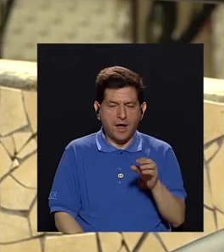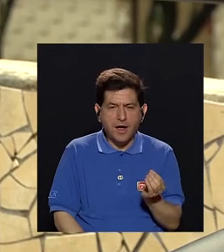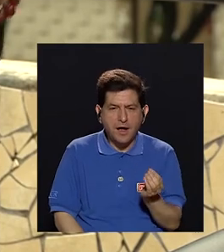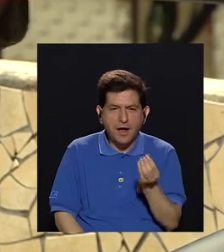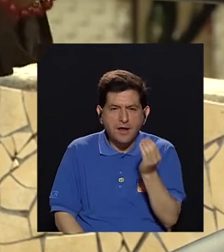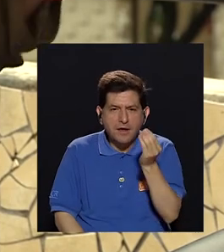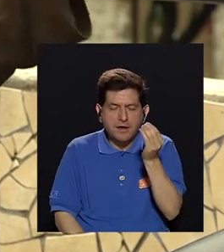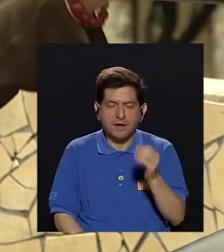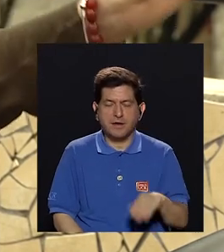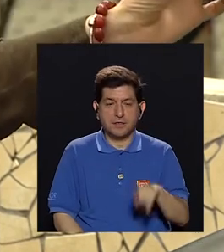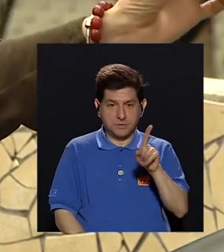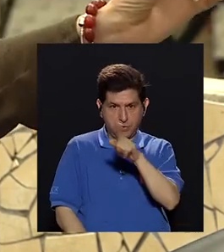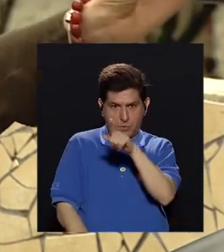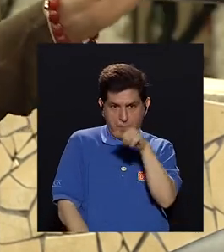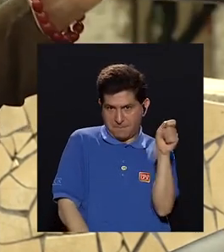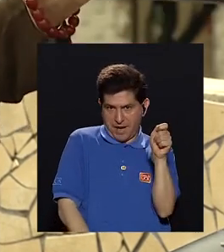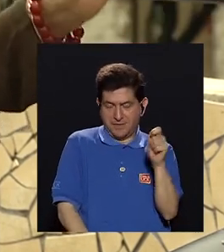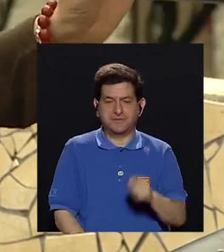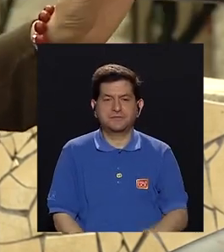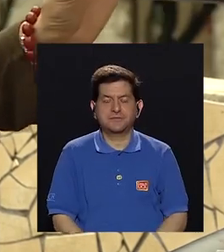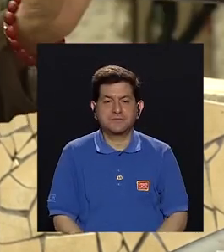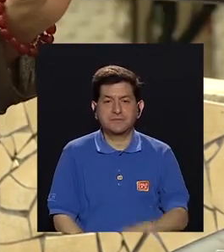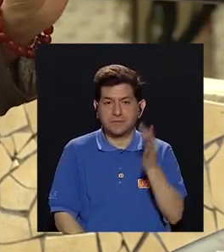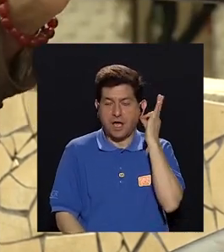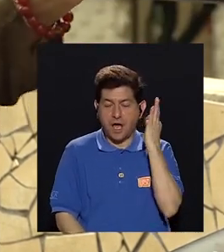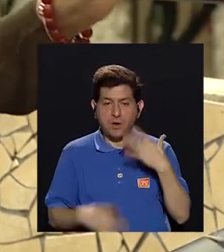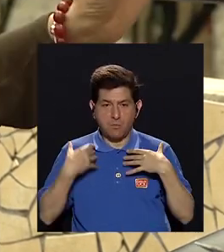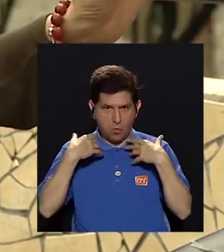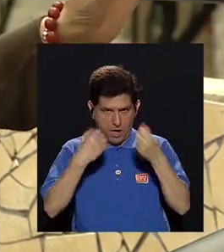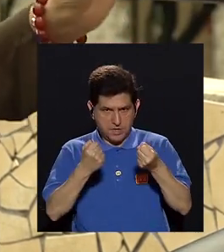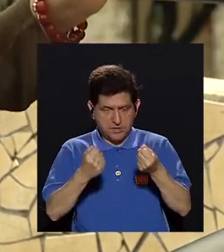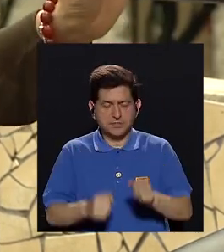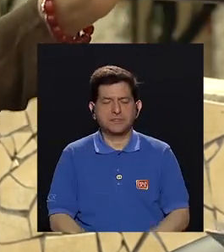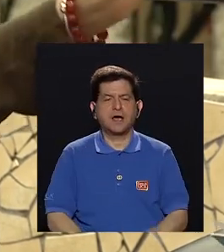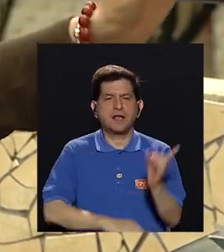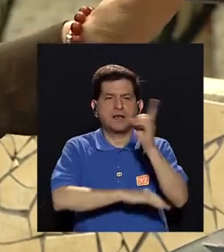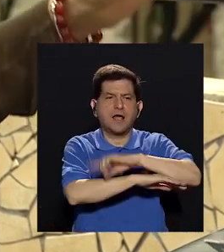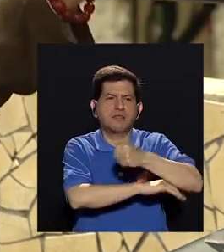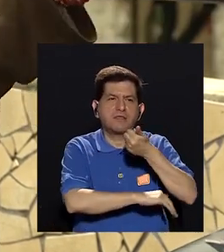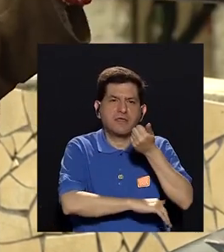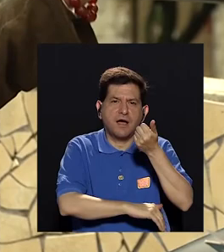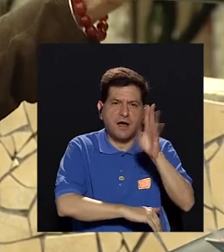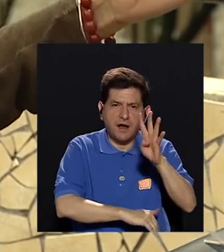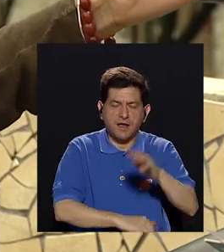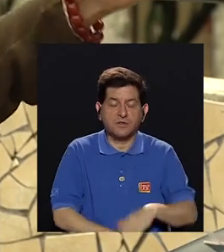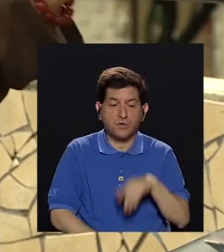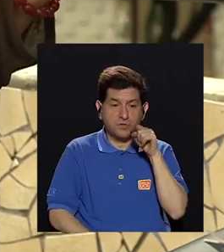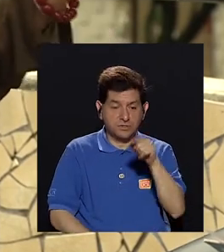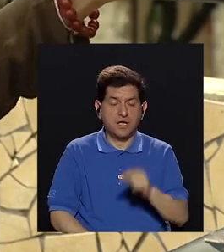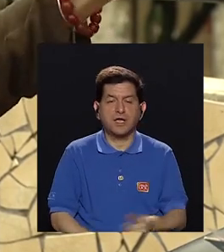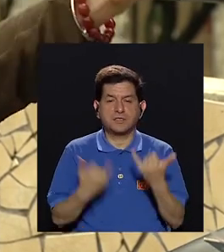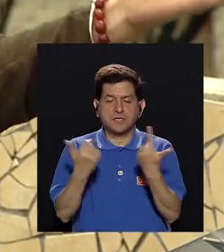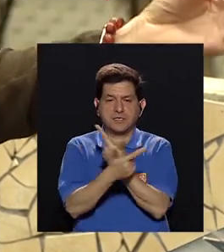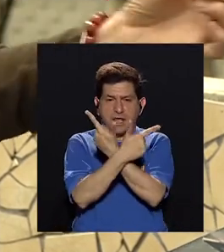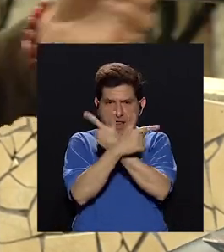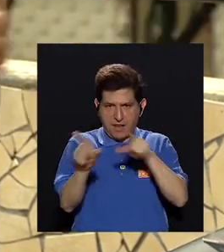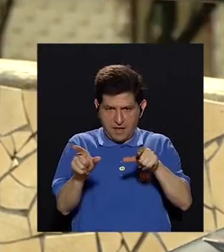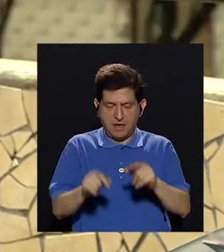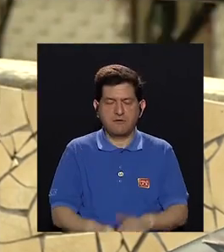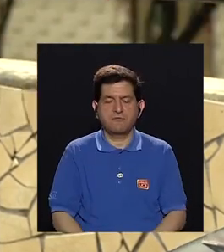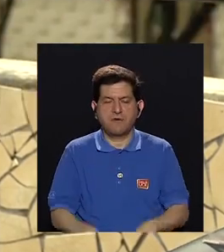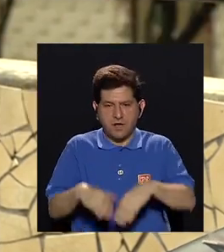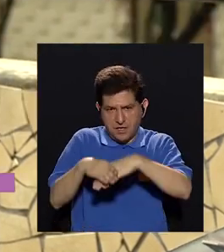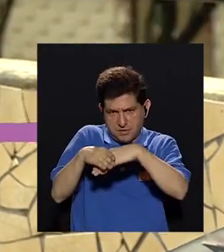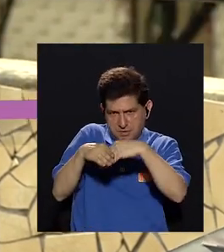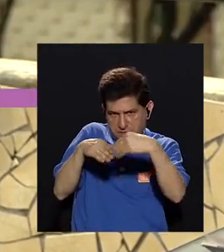crece a lo largo del mes y que en mujeres sanas, aproximadamente el día 14, ese folículo se libera y eso